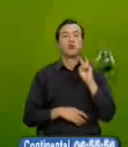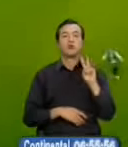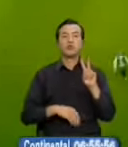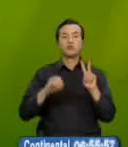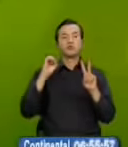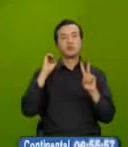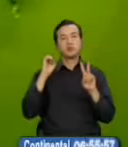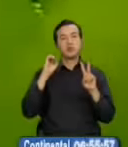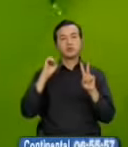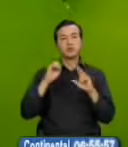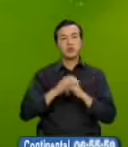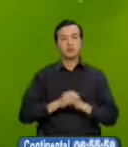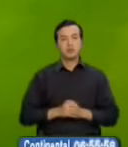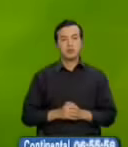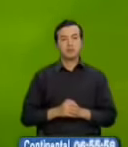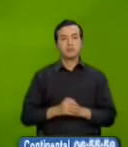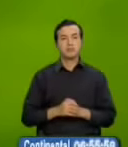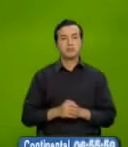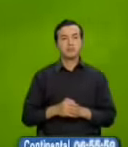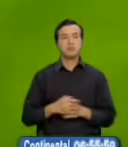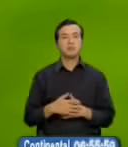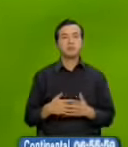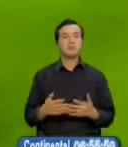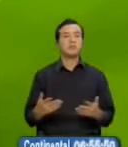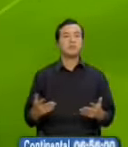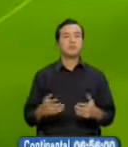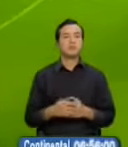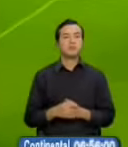Banfield. Y podría ser esta